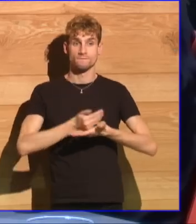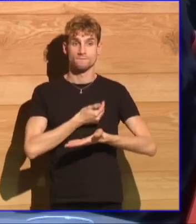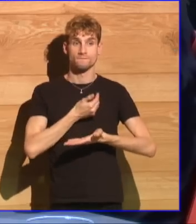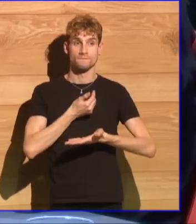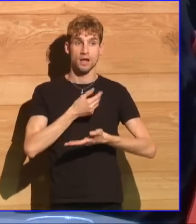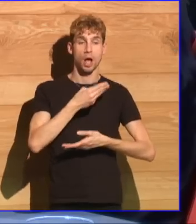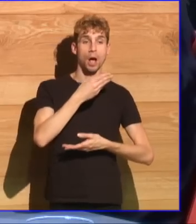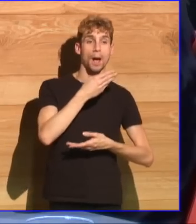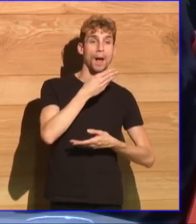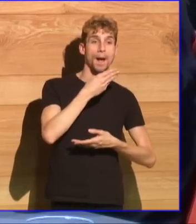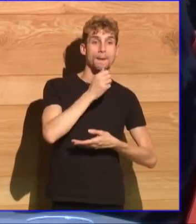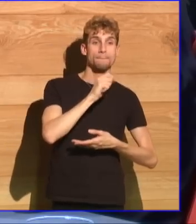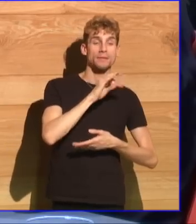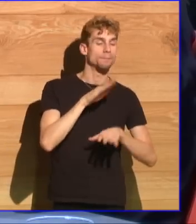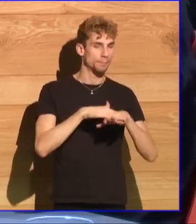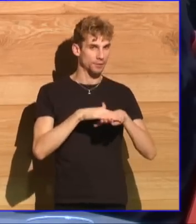Batman,